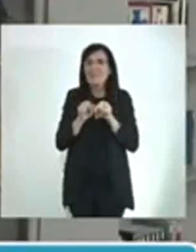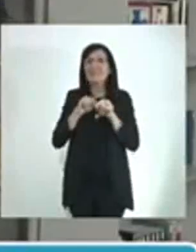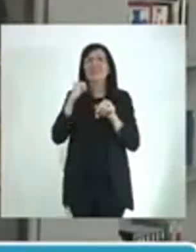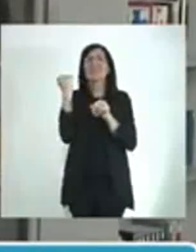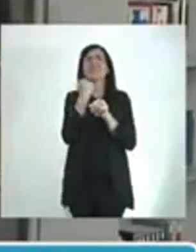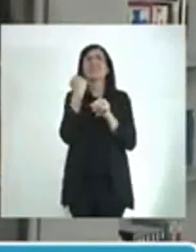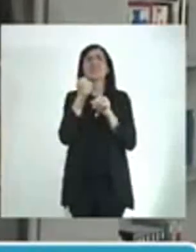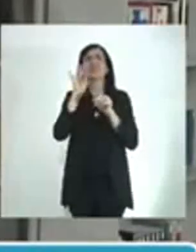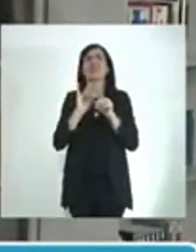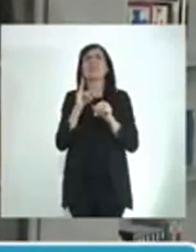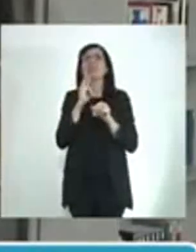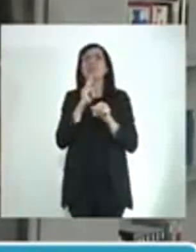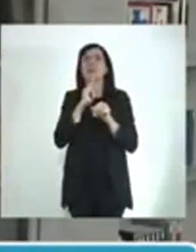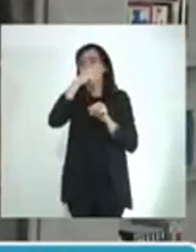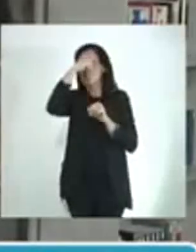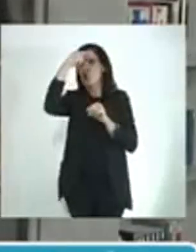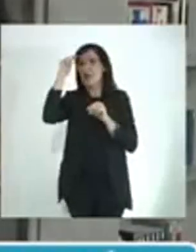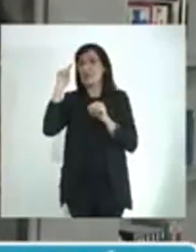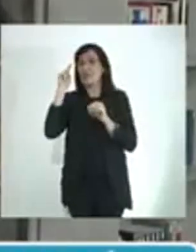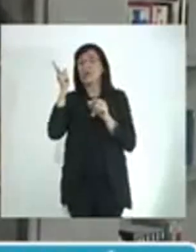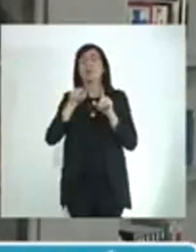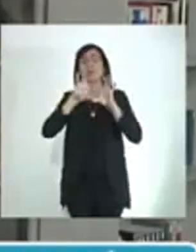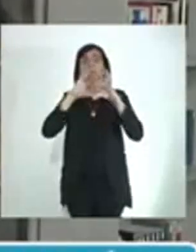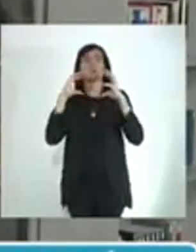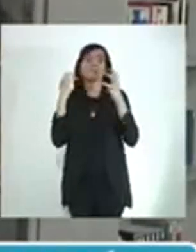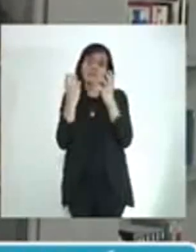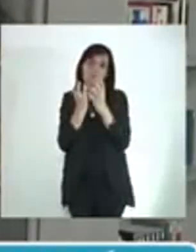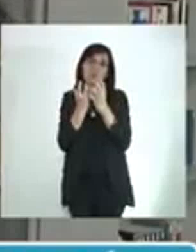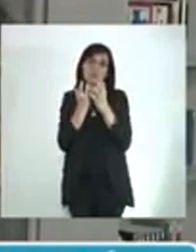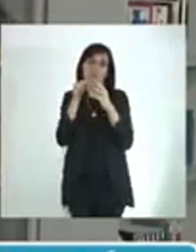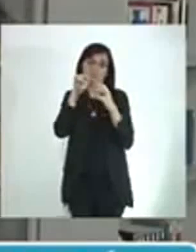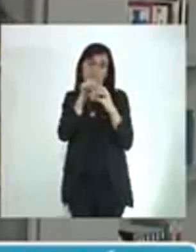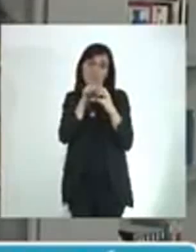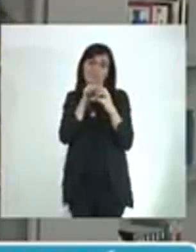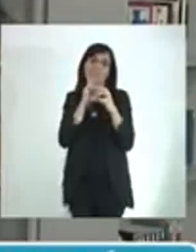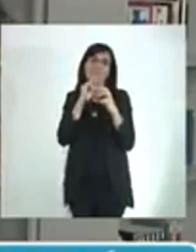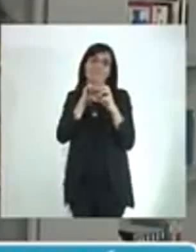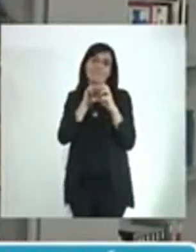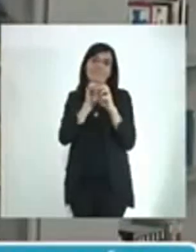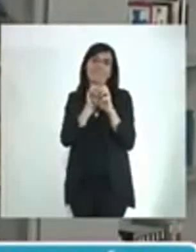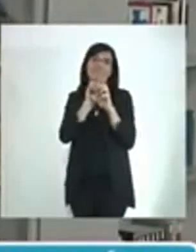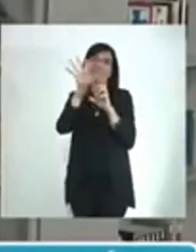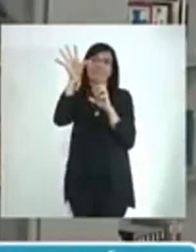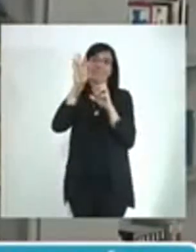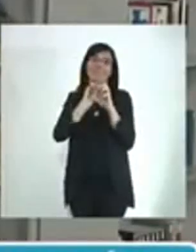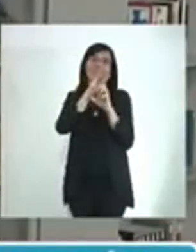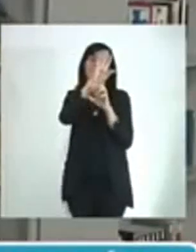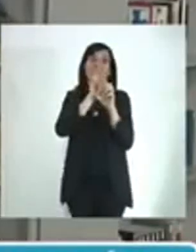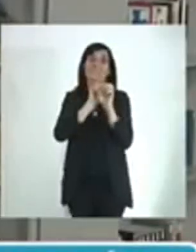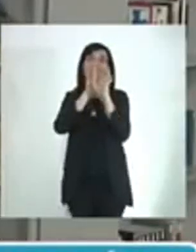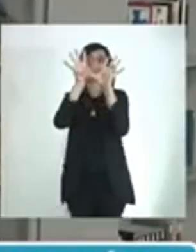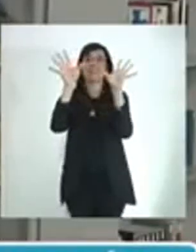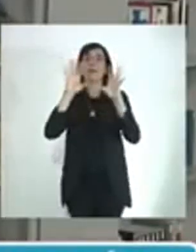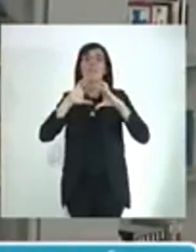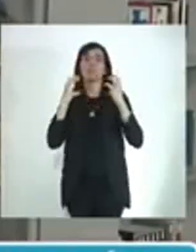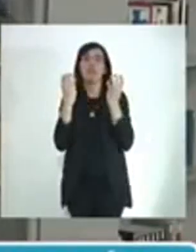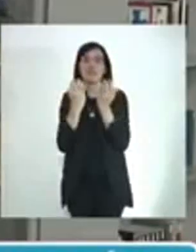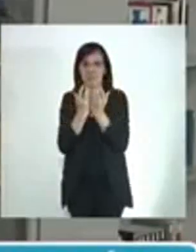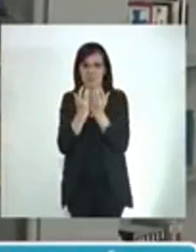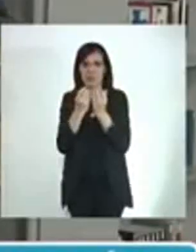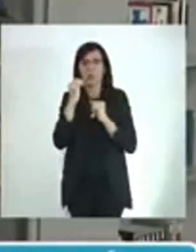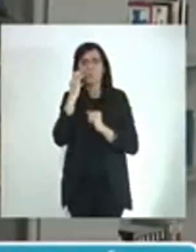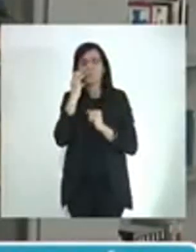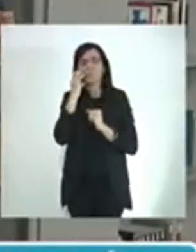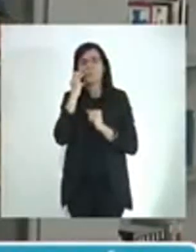en la agenda del continente y del mundo, este Congreso desde la provincia de Tucumán. La vara sigue bien alta y seguramente nos vemos o nos